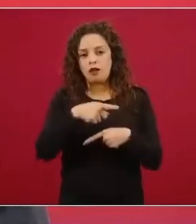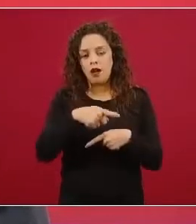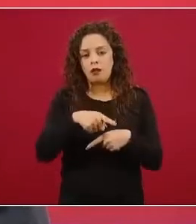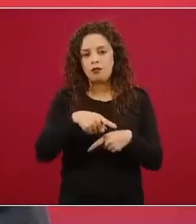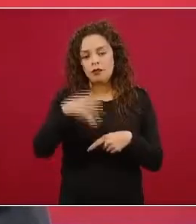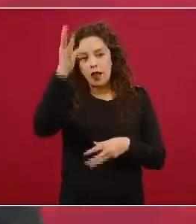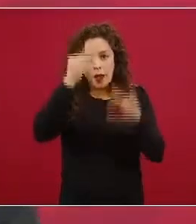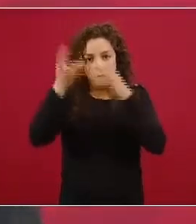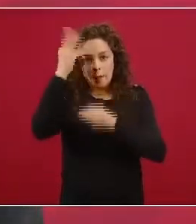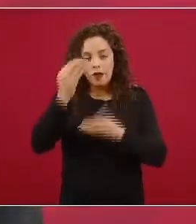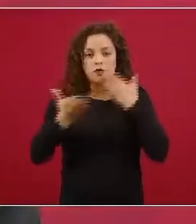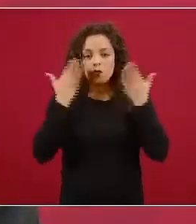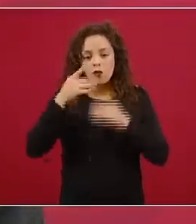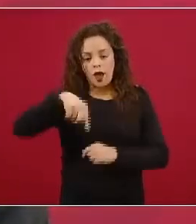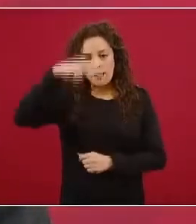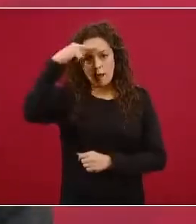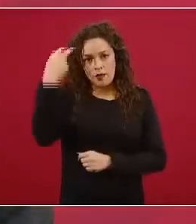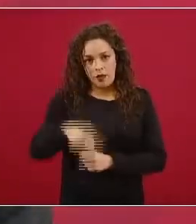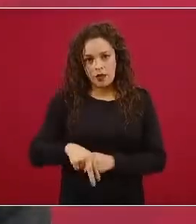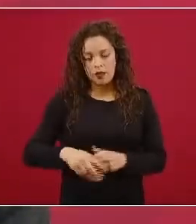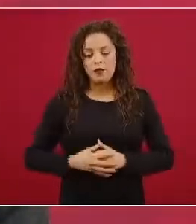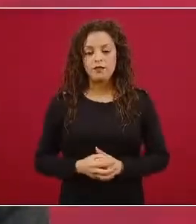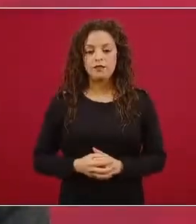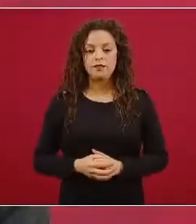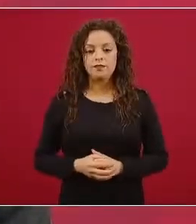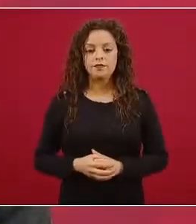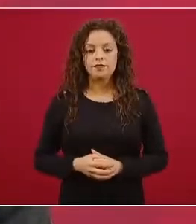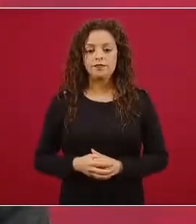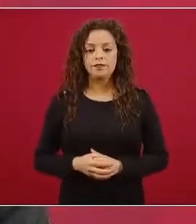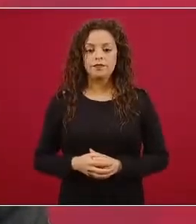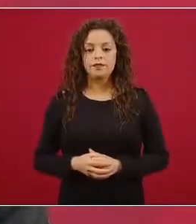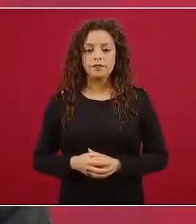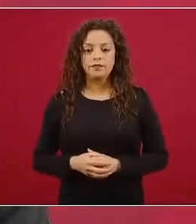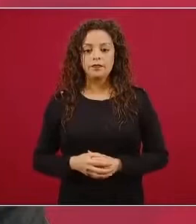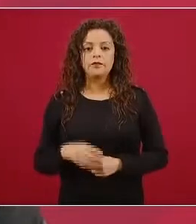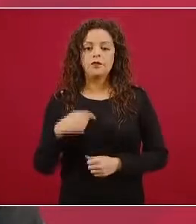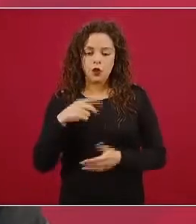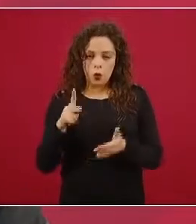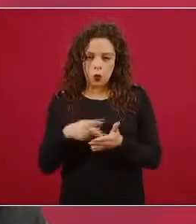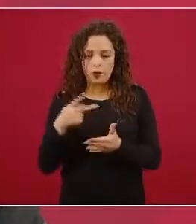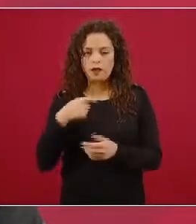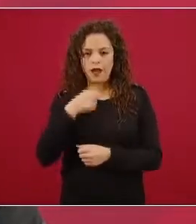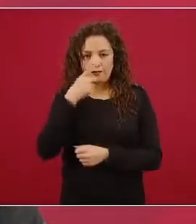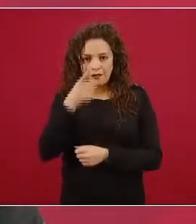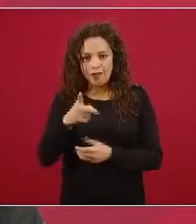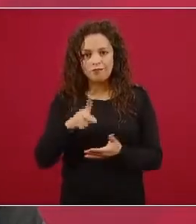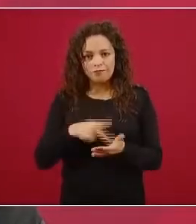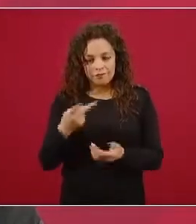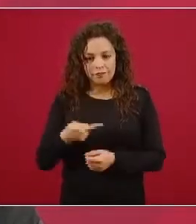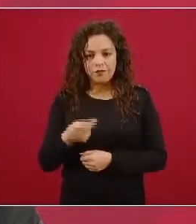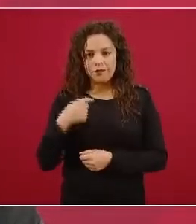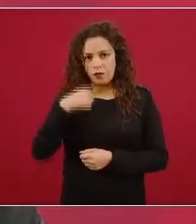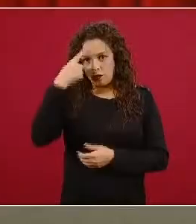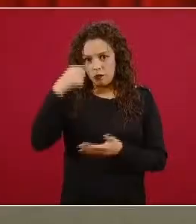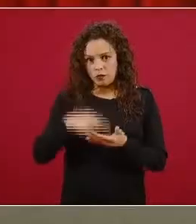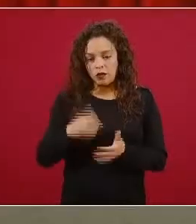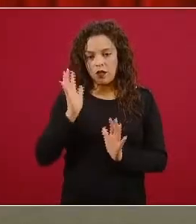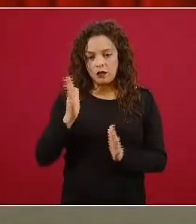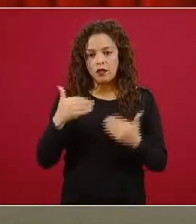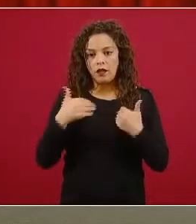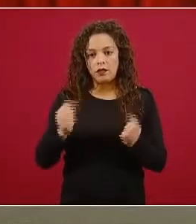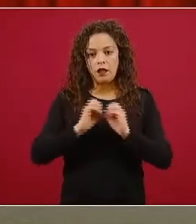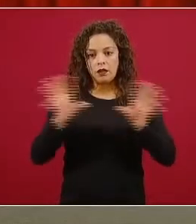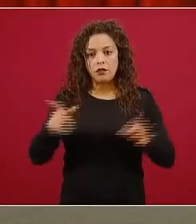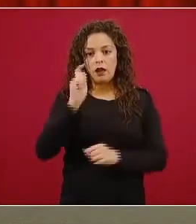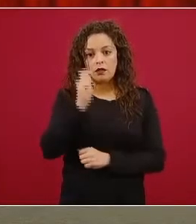que decíamos en la mañana. Insisto, creo que ya fui bastante claro en salvaguardar el prestigio y el honor